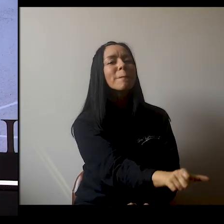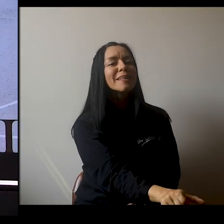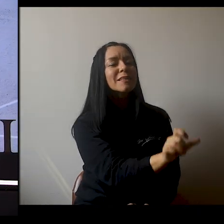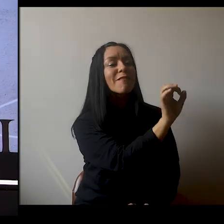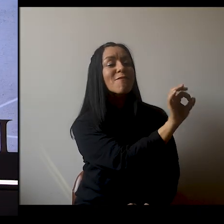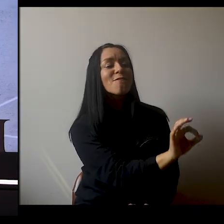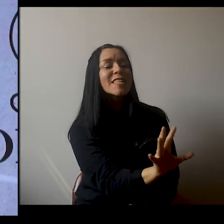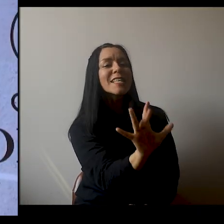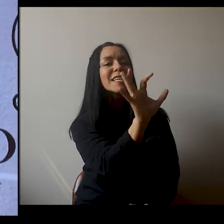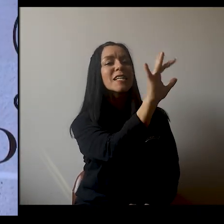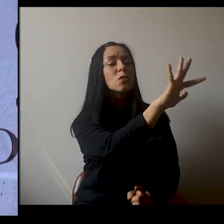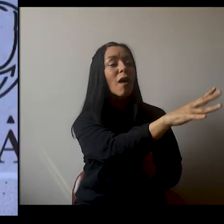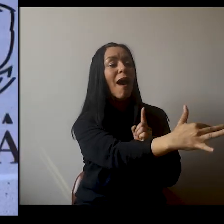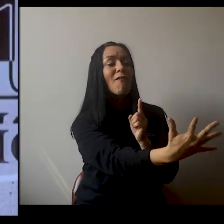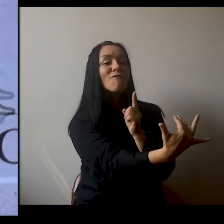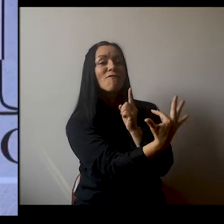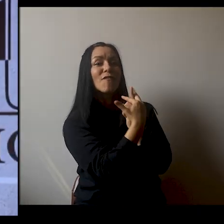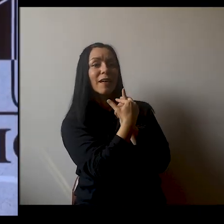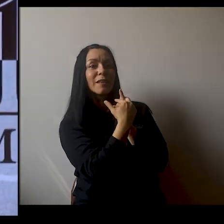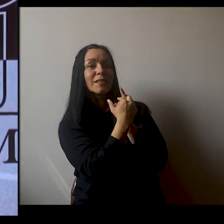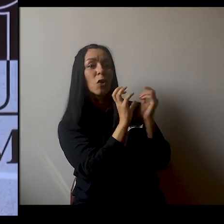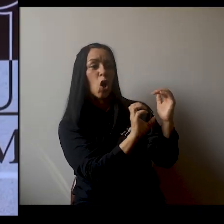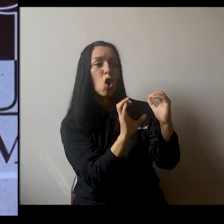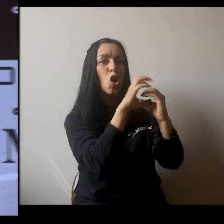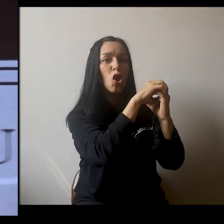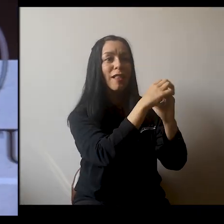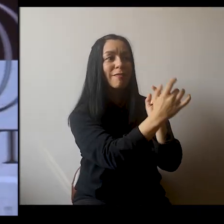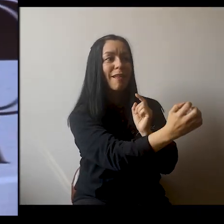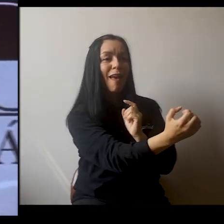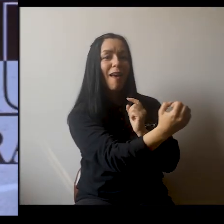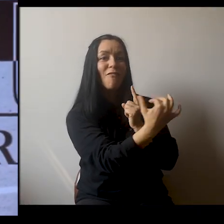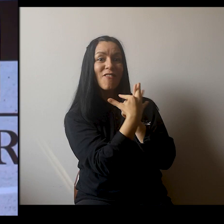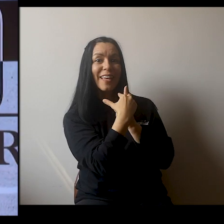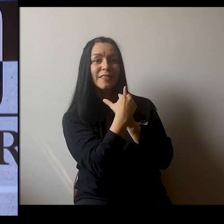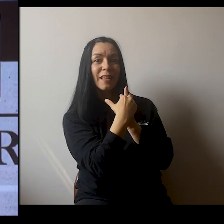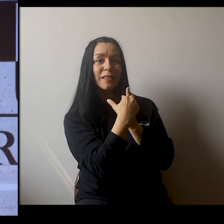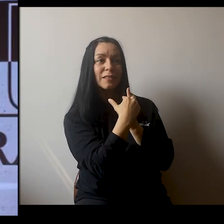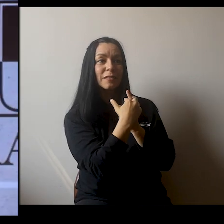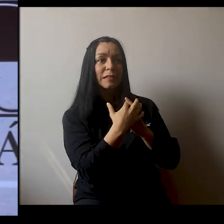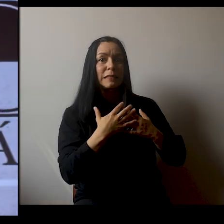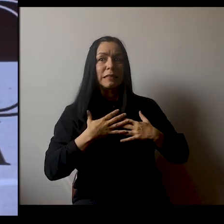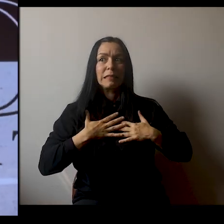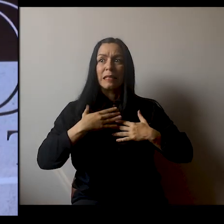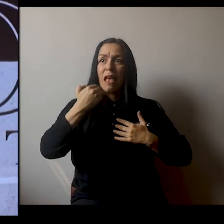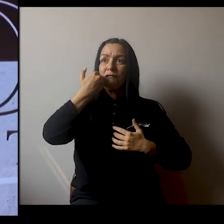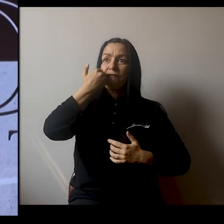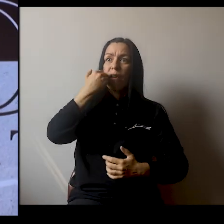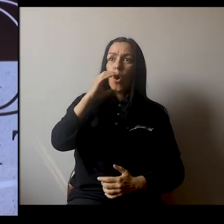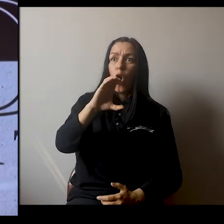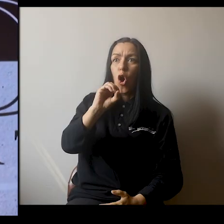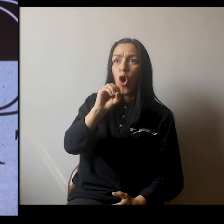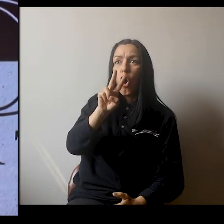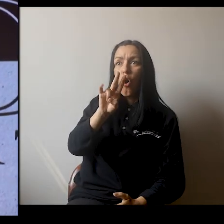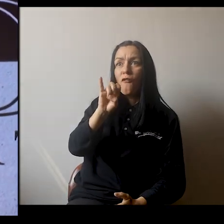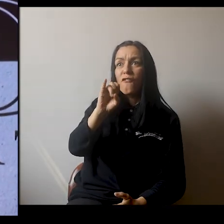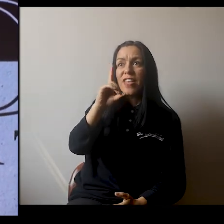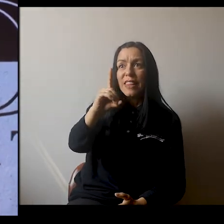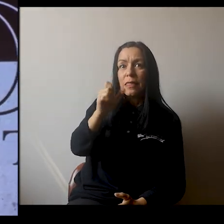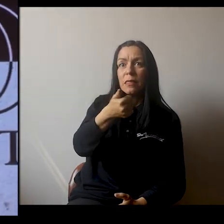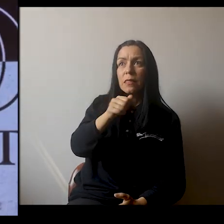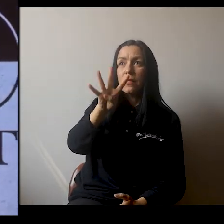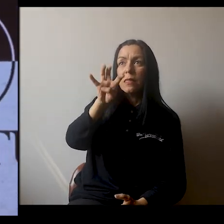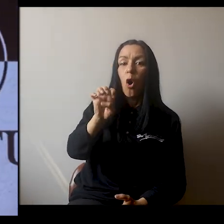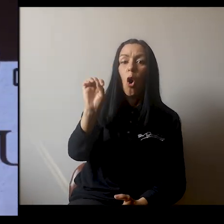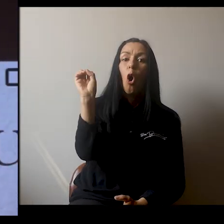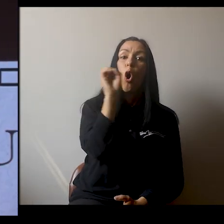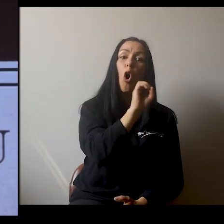con alguien que está infectado con el coronavirus, COVID-19,